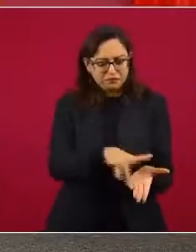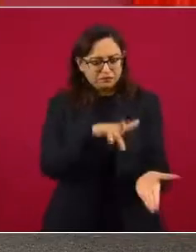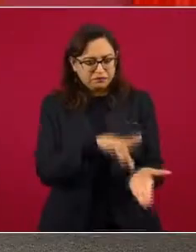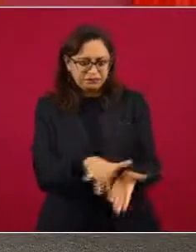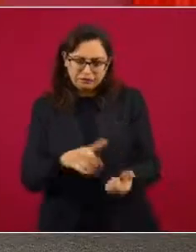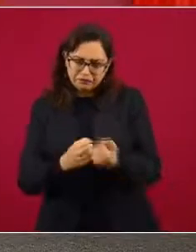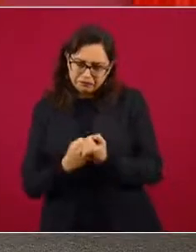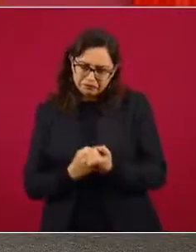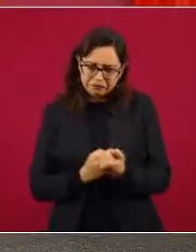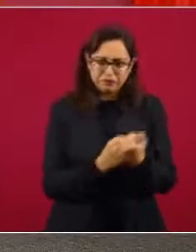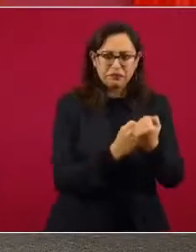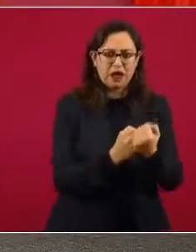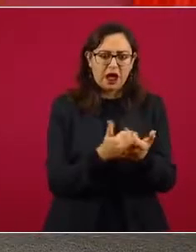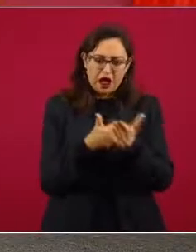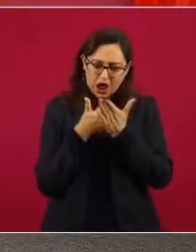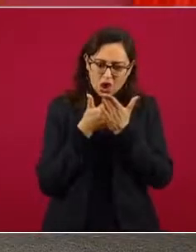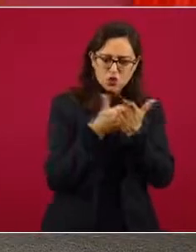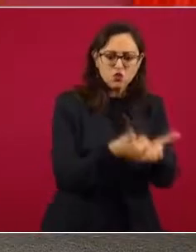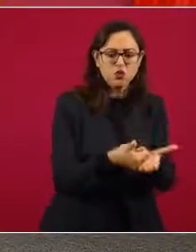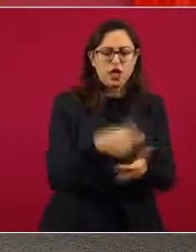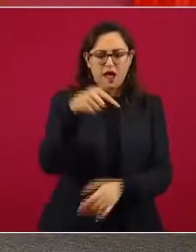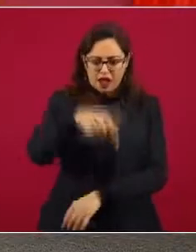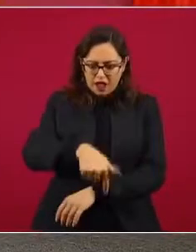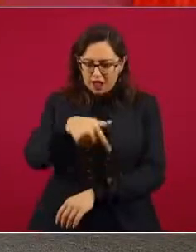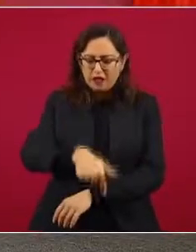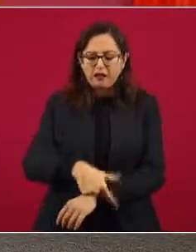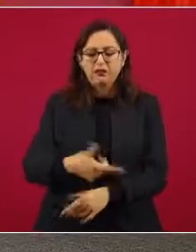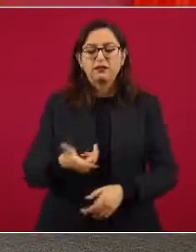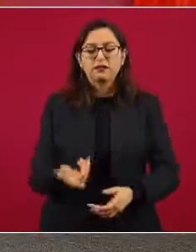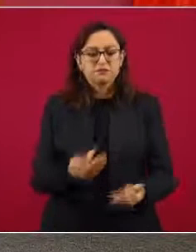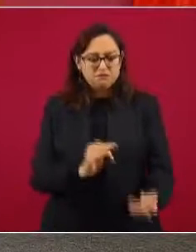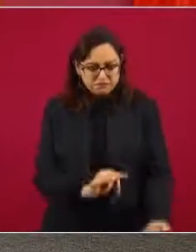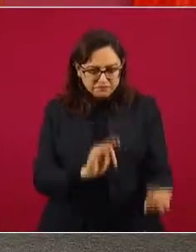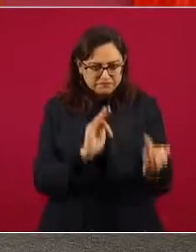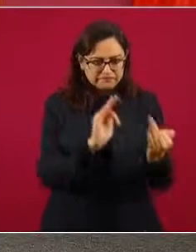hombro a quienes están en la primera línea de atención COVID.